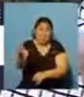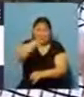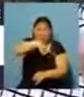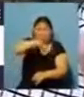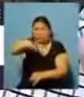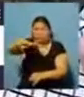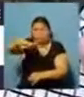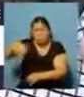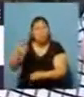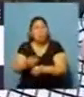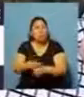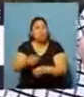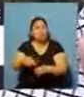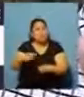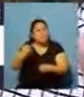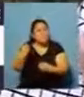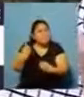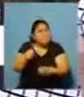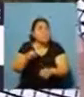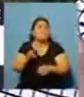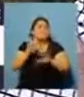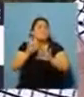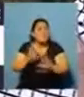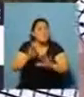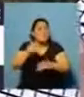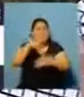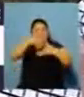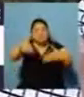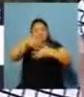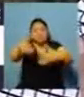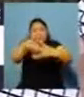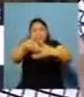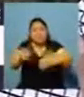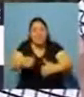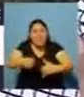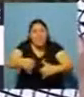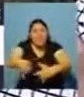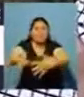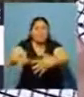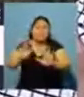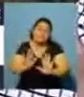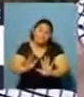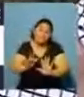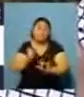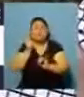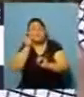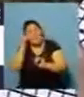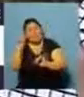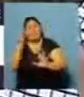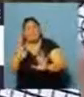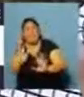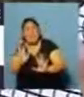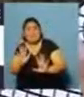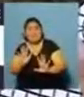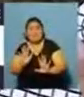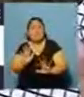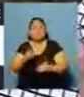días que llevamos de incendio, por lo cual estamos frenando el avance del incendio y la idea es tratar de contenerlo el mayor